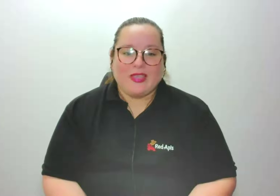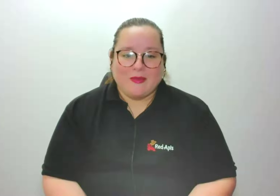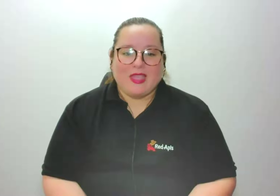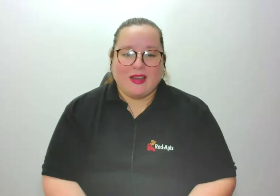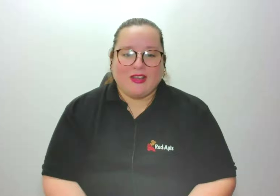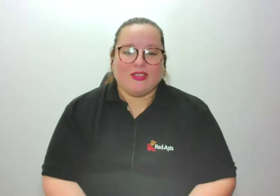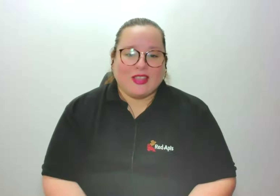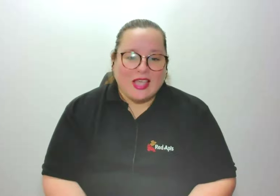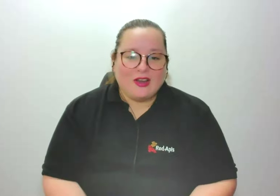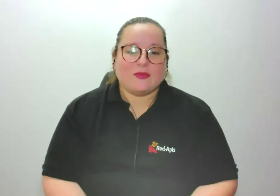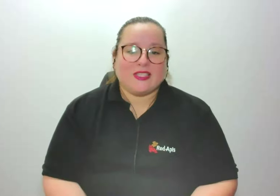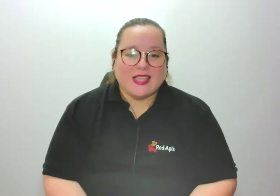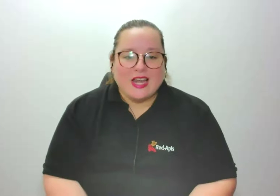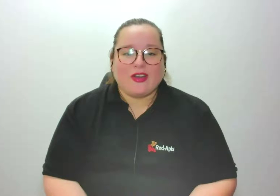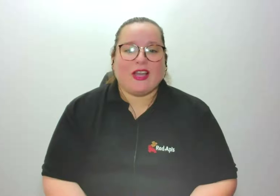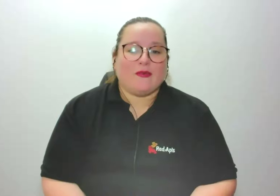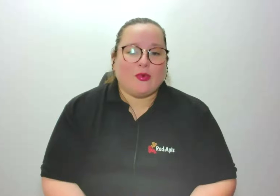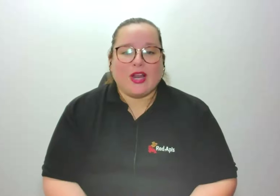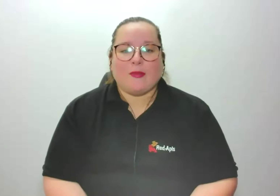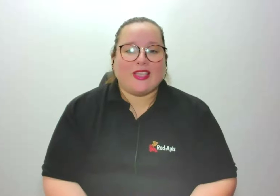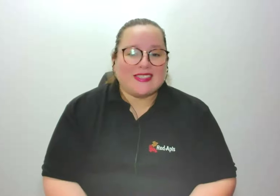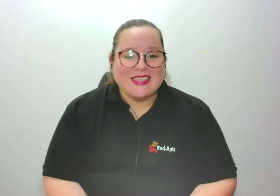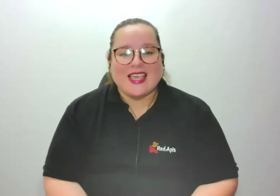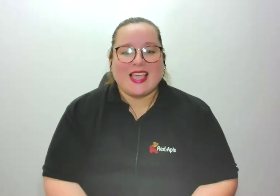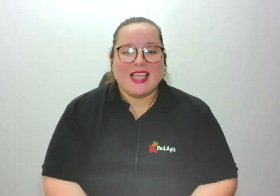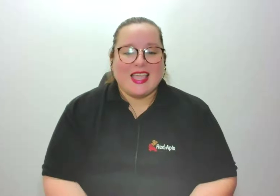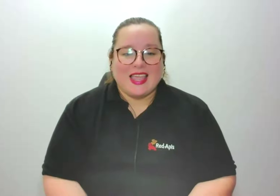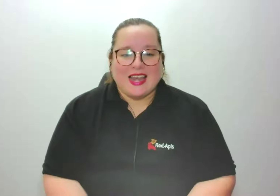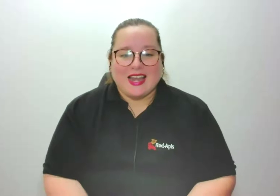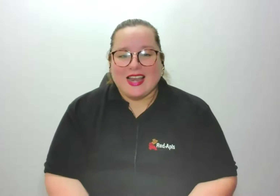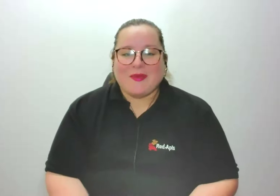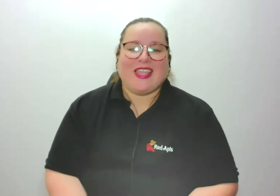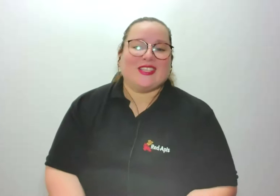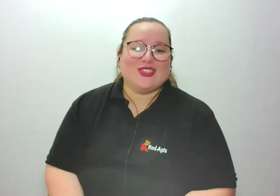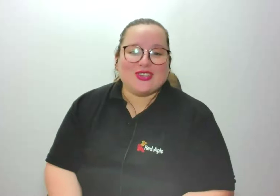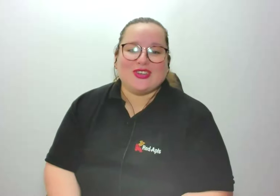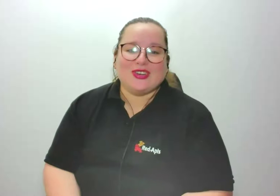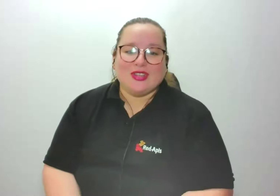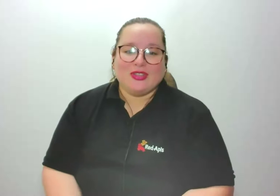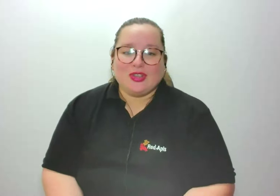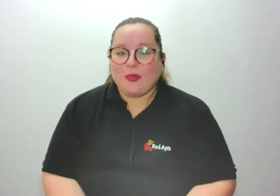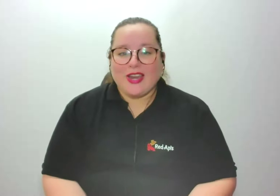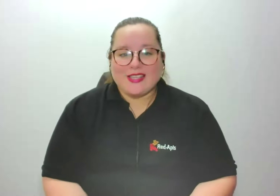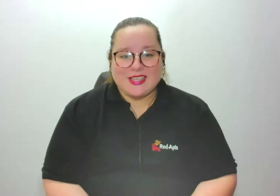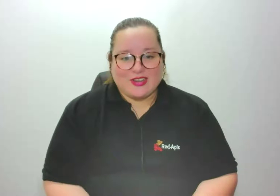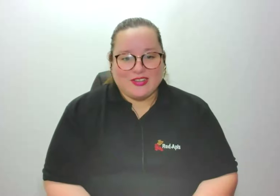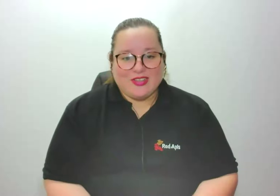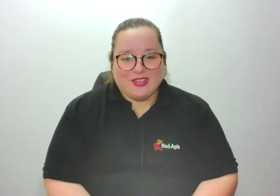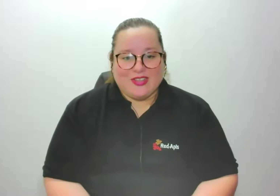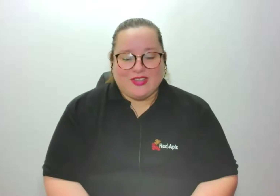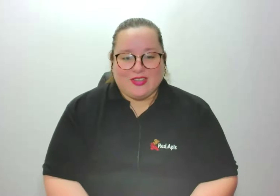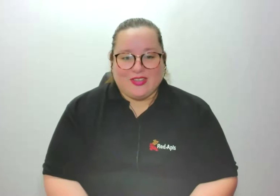Tú puedes también contarlo, expresarlo en el dibujo, en la poesía, en la imaginación. Todos pueden